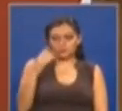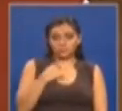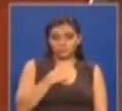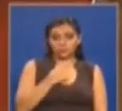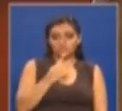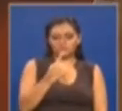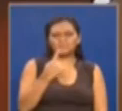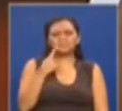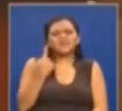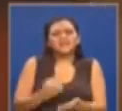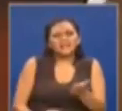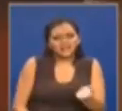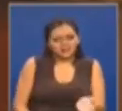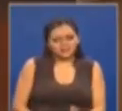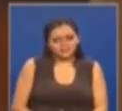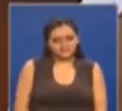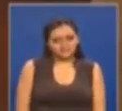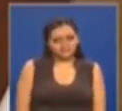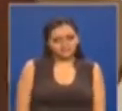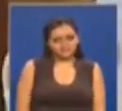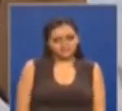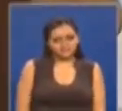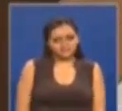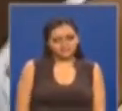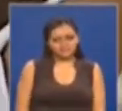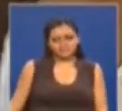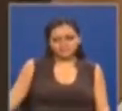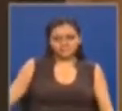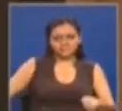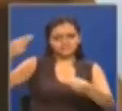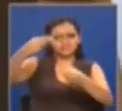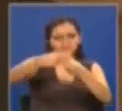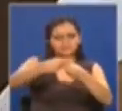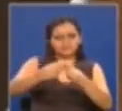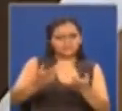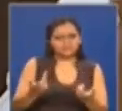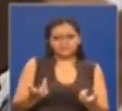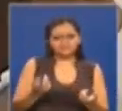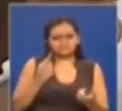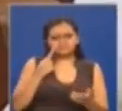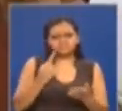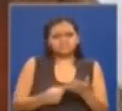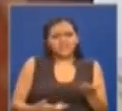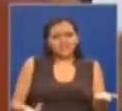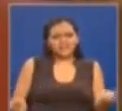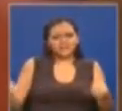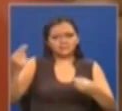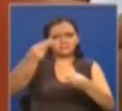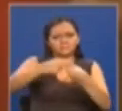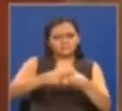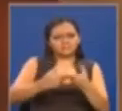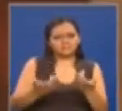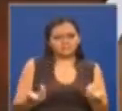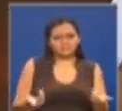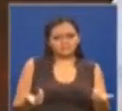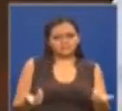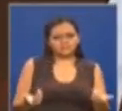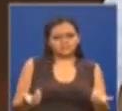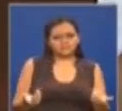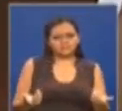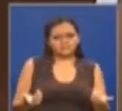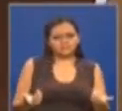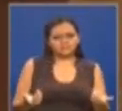totalmente inoportuno, no pertinente. La palabra impertinente suena medio grosera, no pertinente, que no tiene pertinencia. ¿Por qué tienen que estar